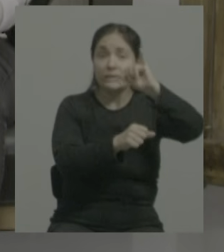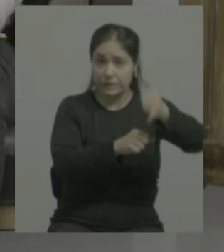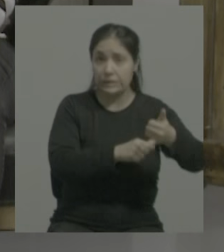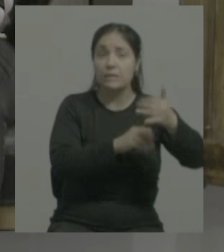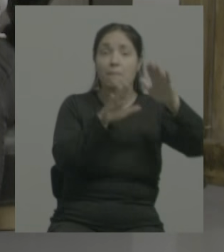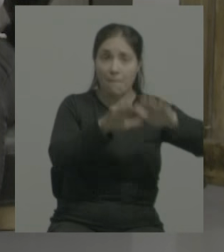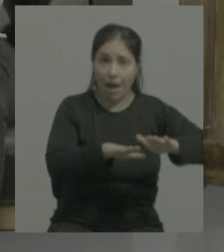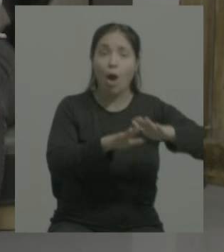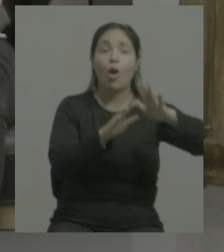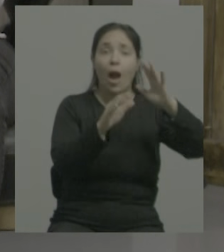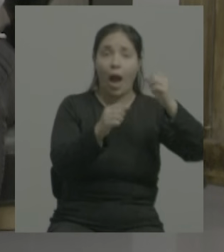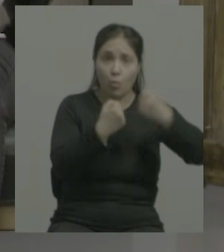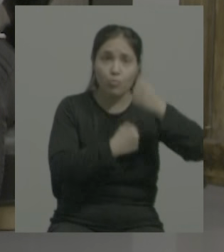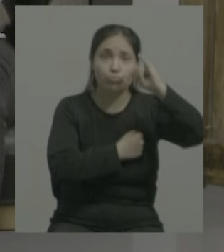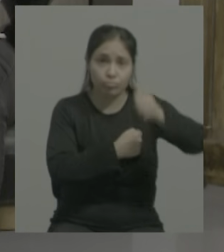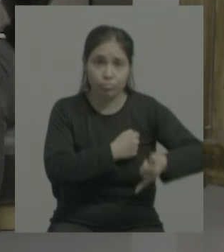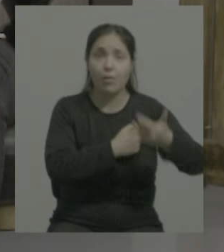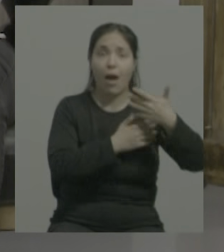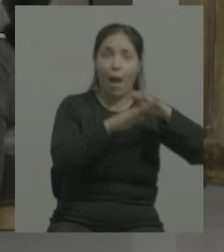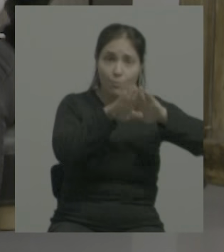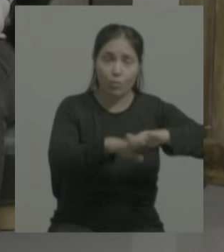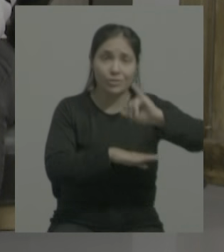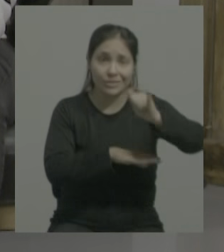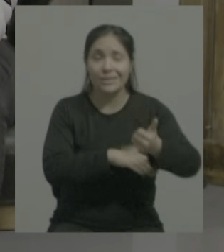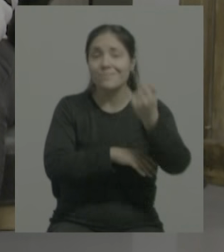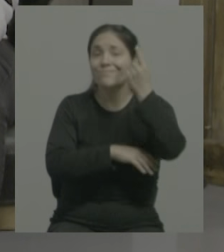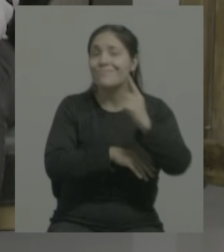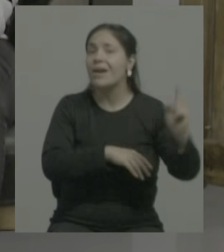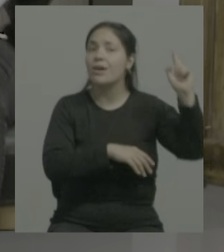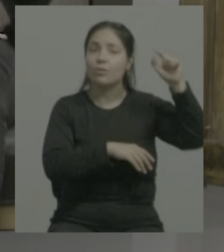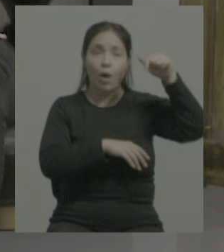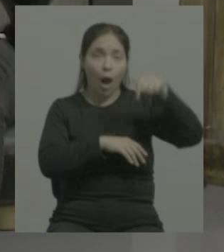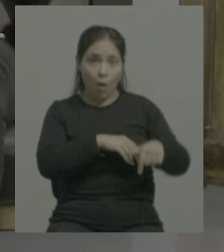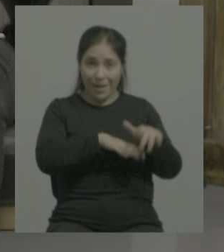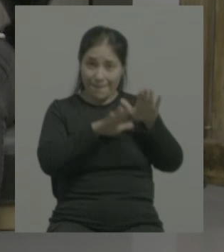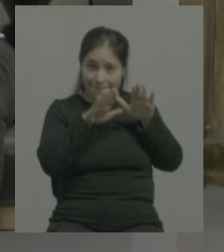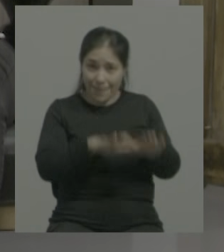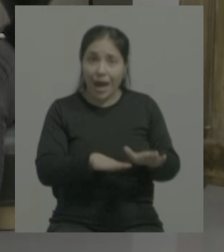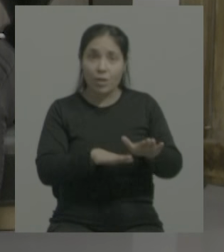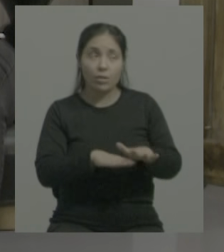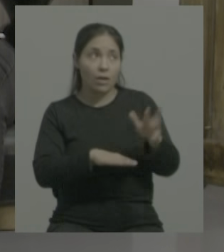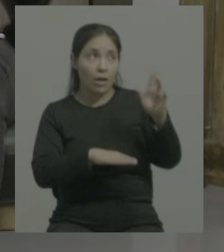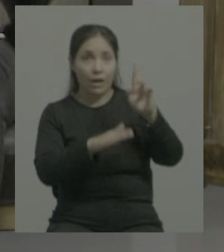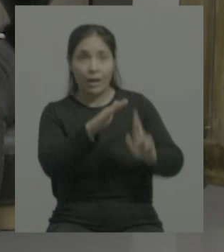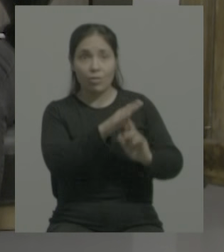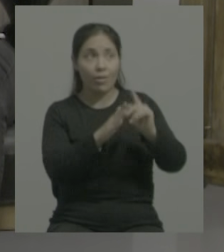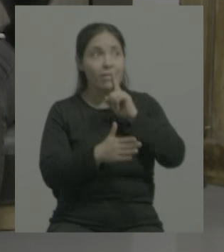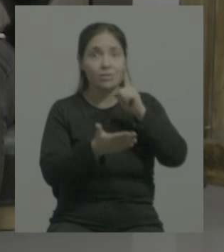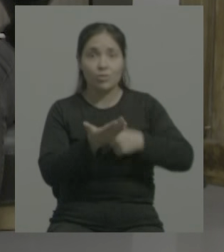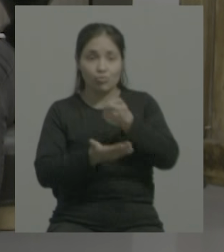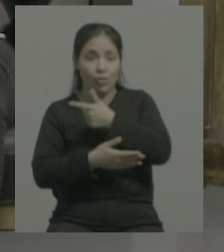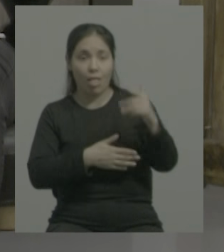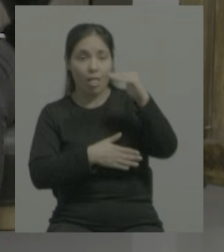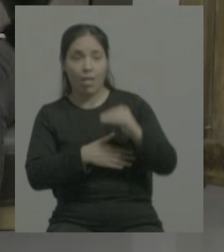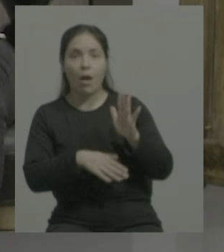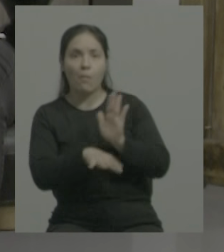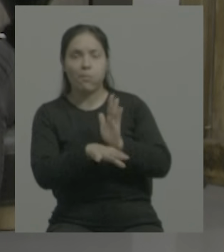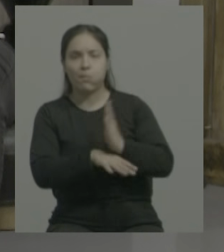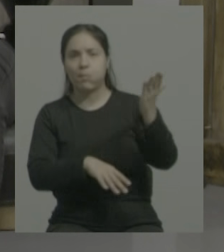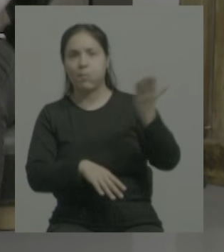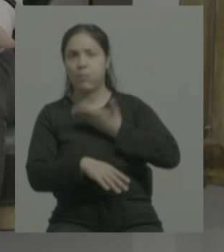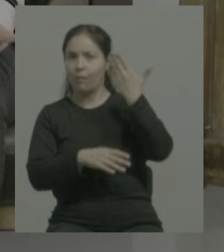reclamo, que lo bancamos, pero hoy, digamos, hacer paro y que el rectorado descuente ese día de paro nos supone un